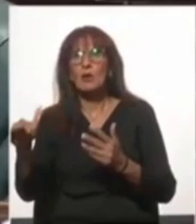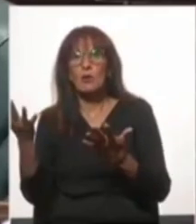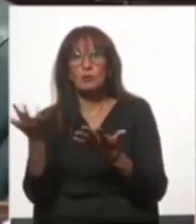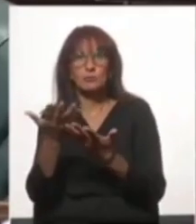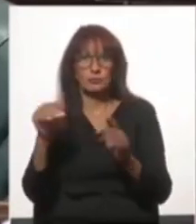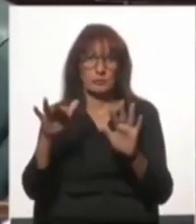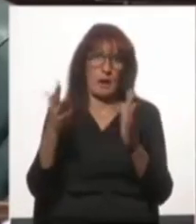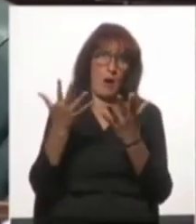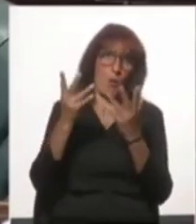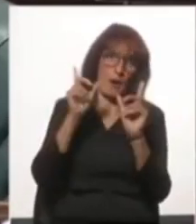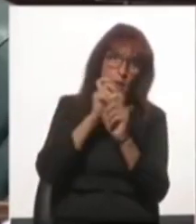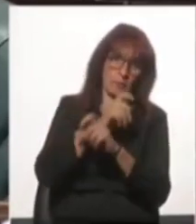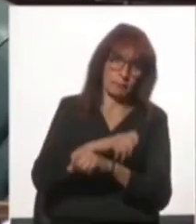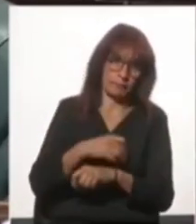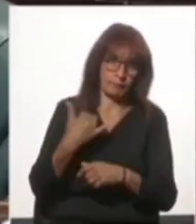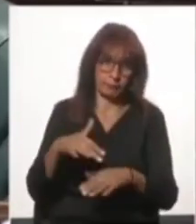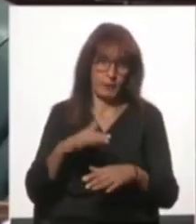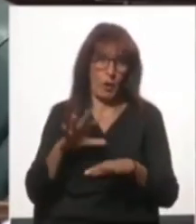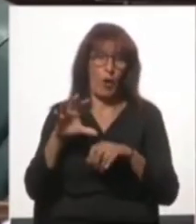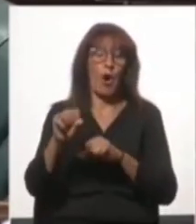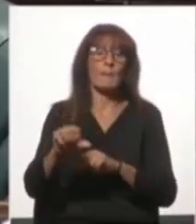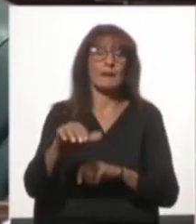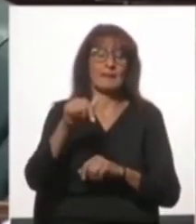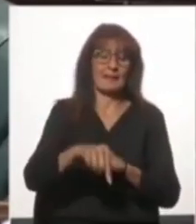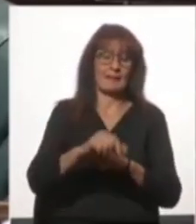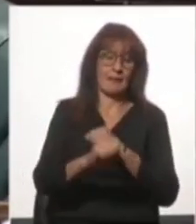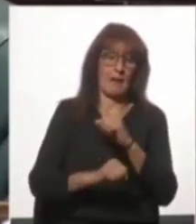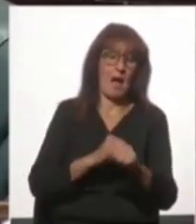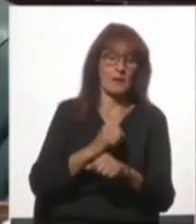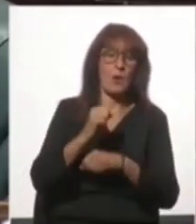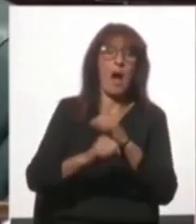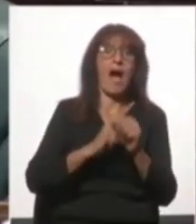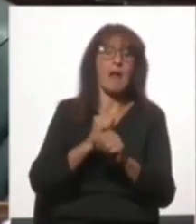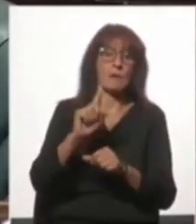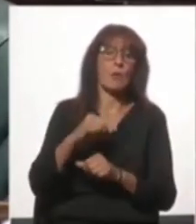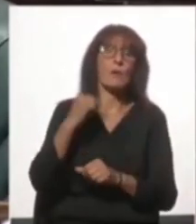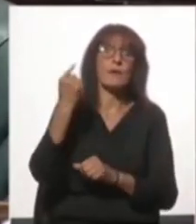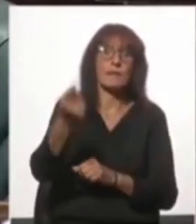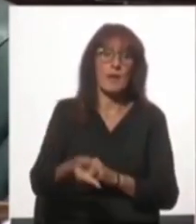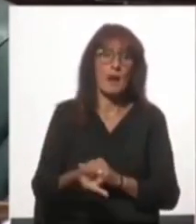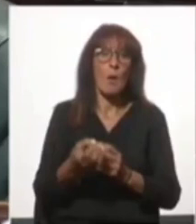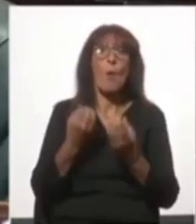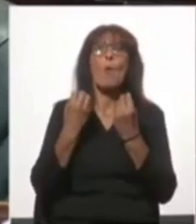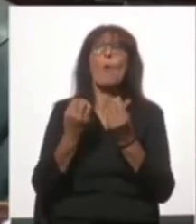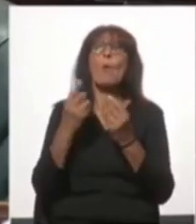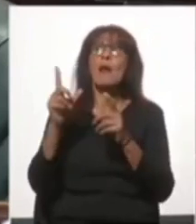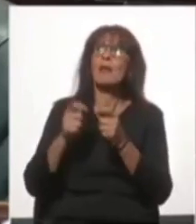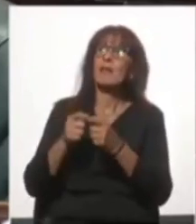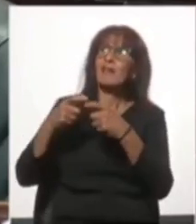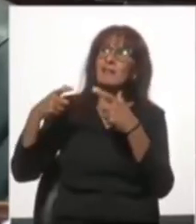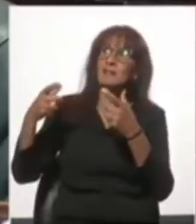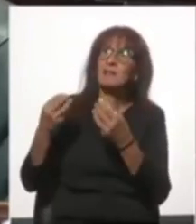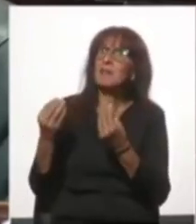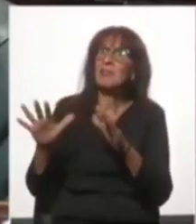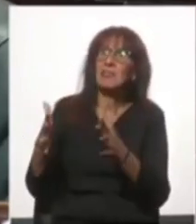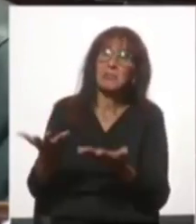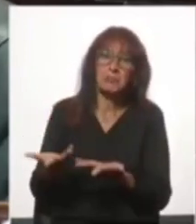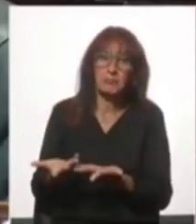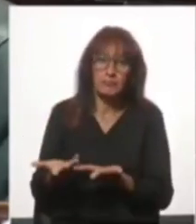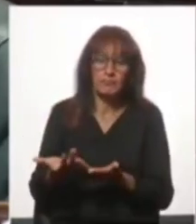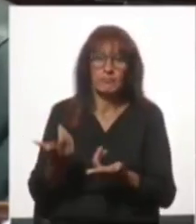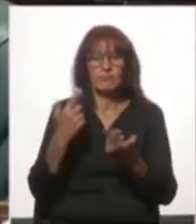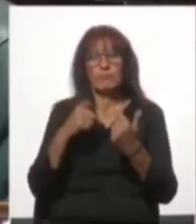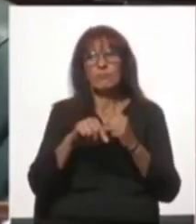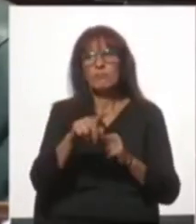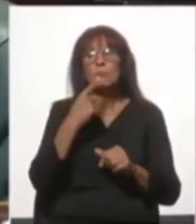muy comprometidos este año, el año que viene. ¿Cuál es la fuente de ese crecimiento de las exportaciones? ¿Serán